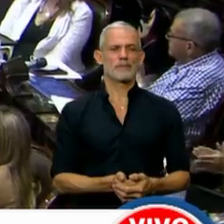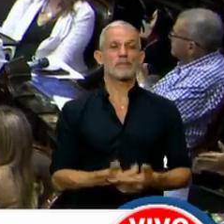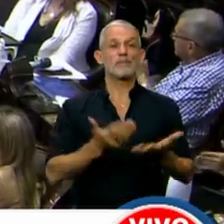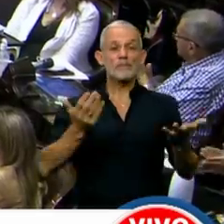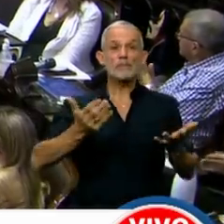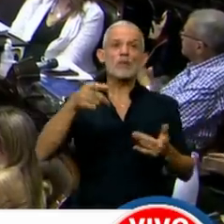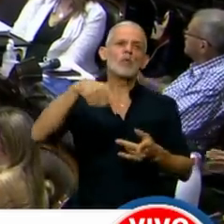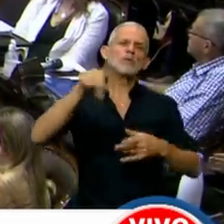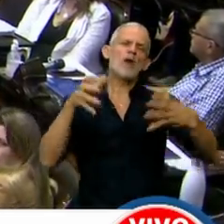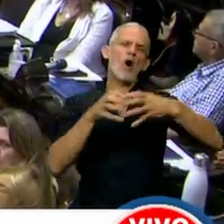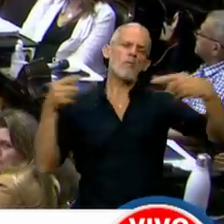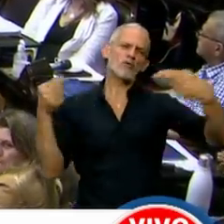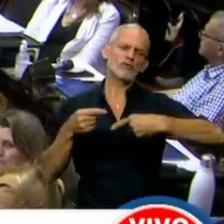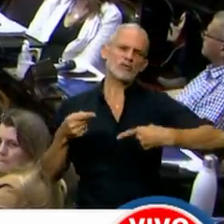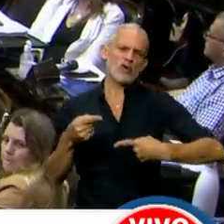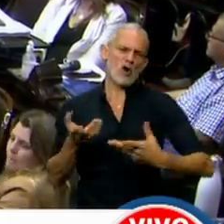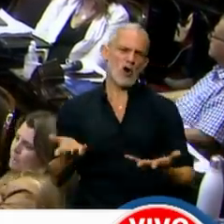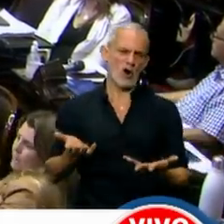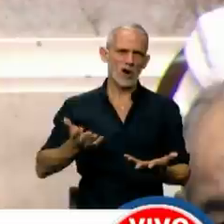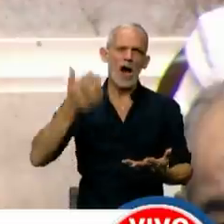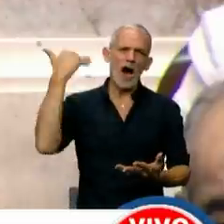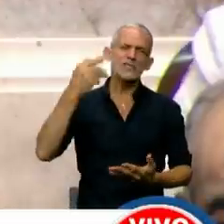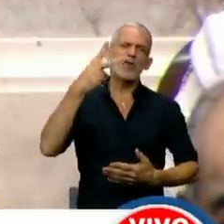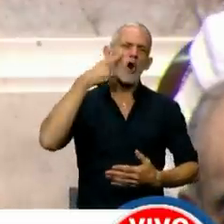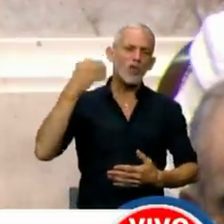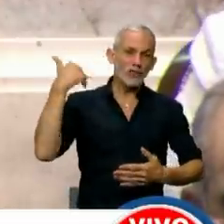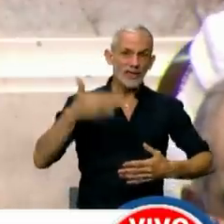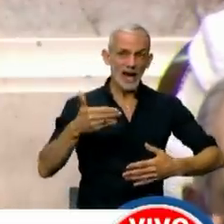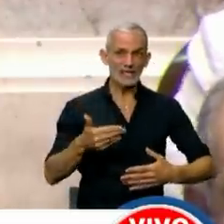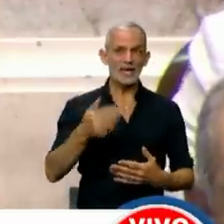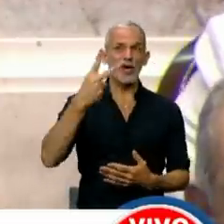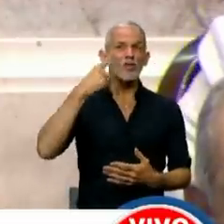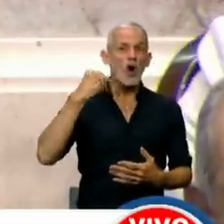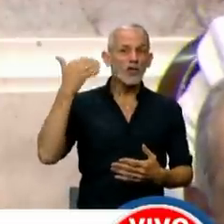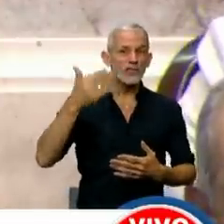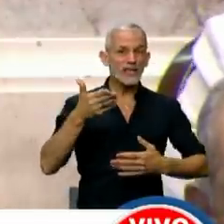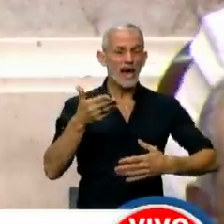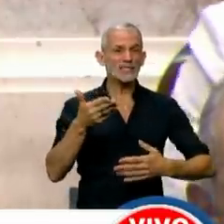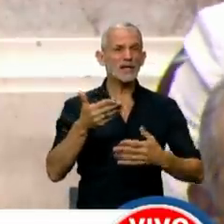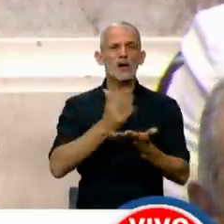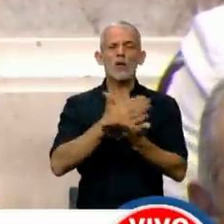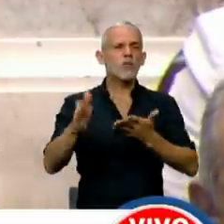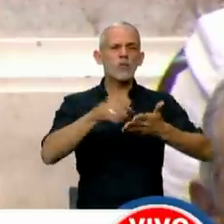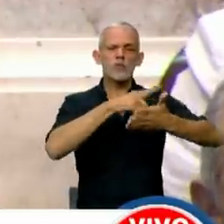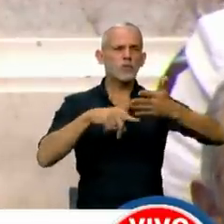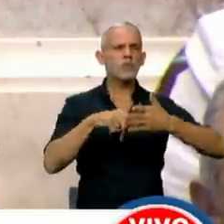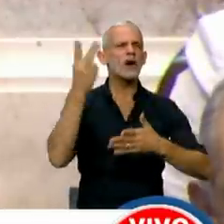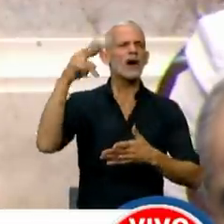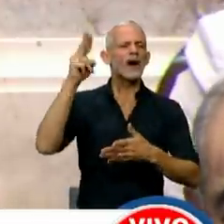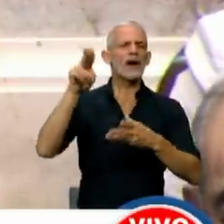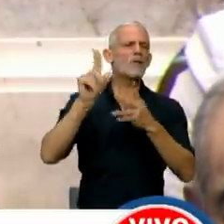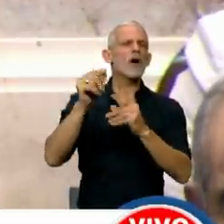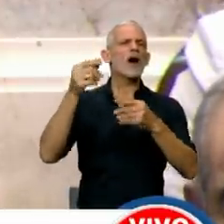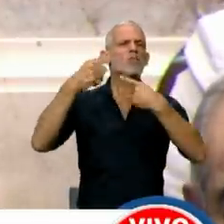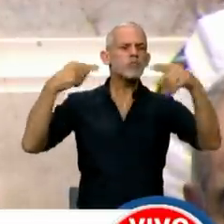señores de la oposición hace dos días hace dos días se eliminaron las retenciones a